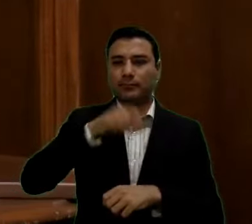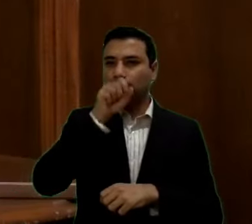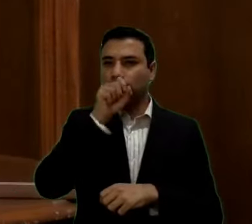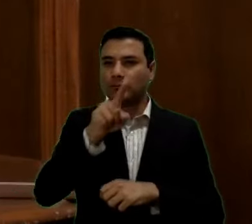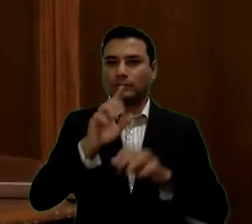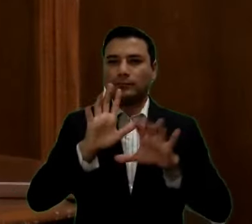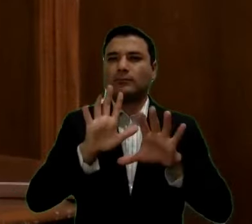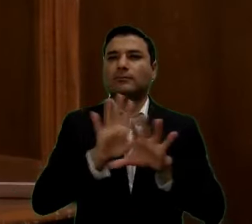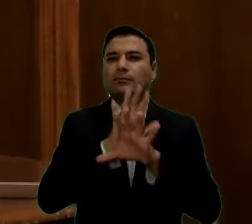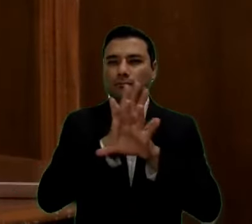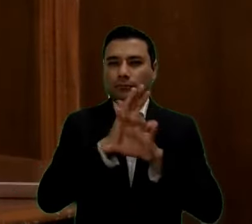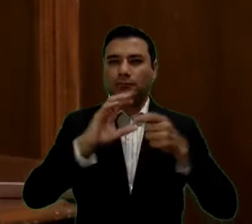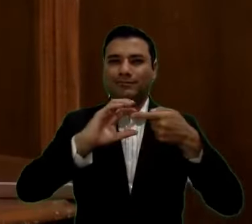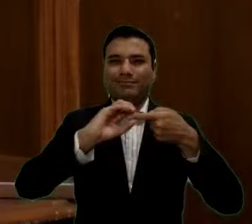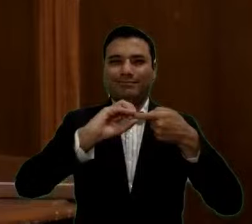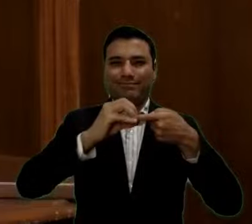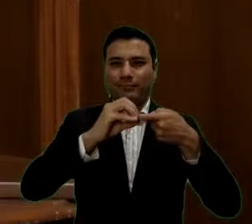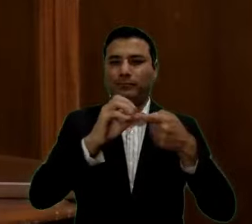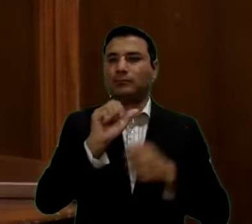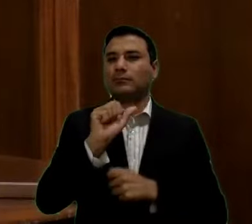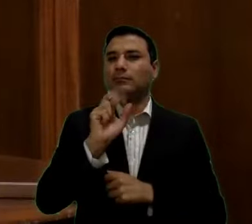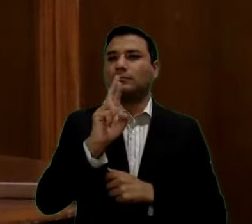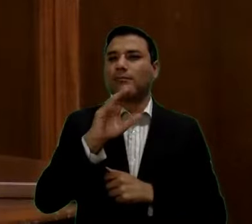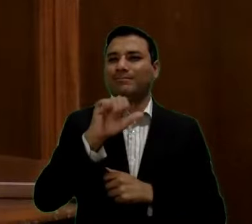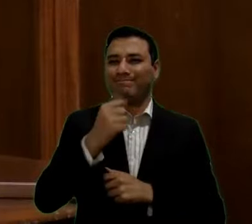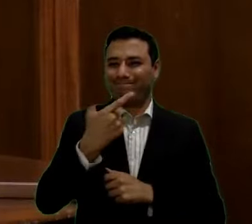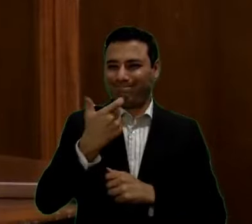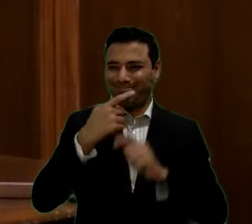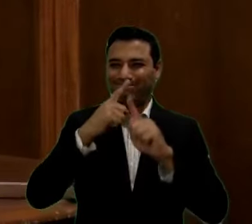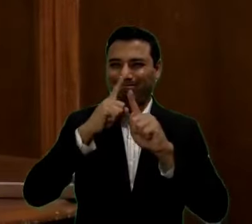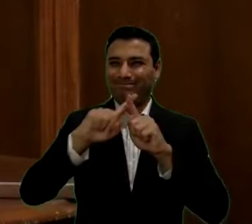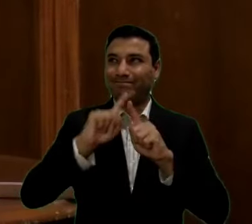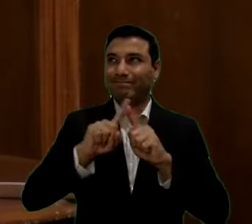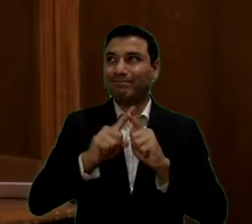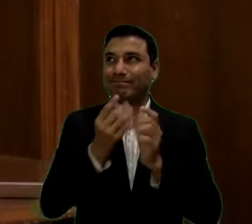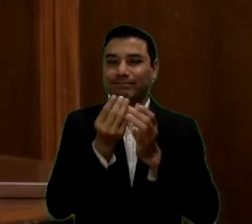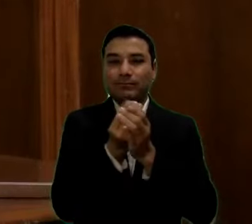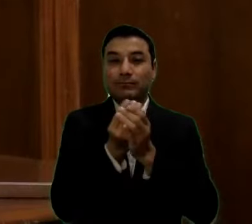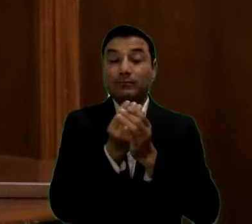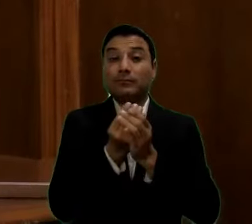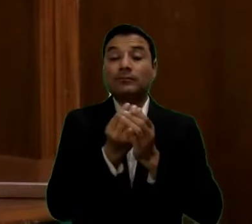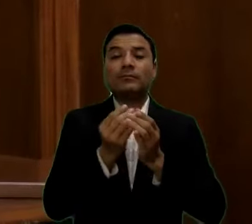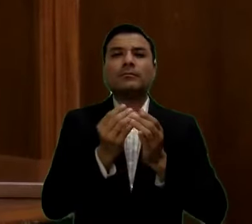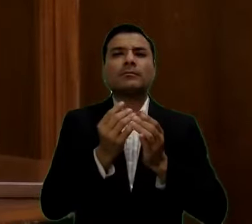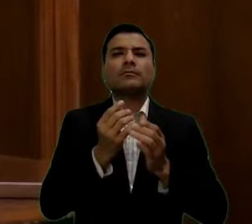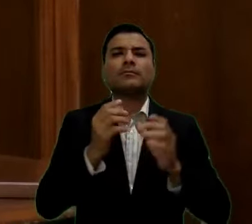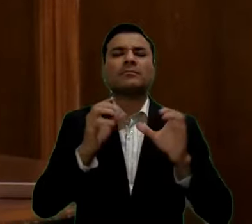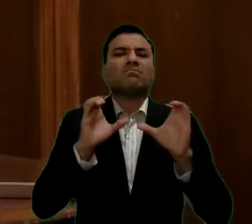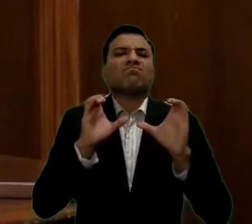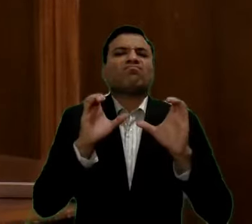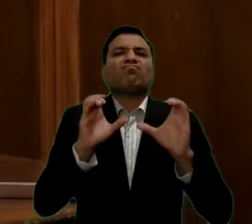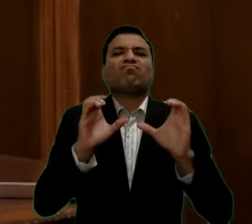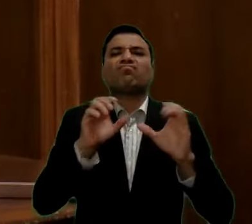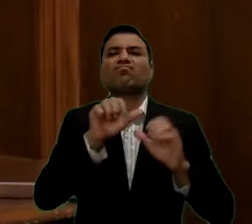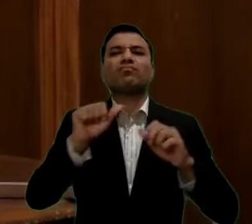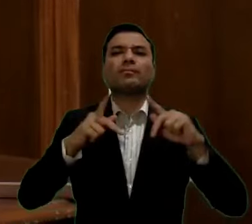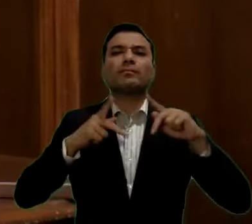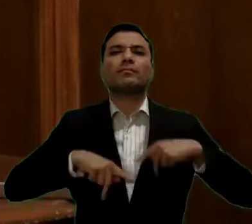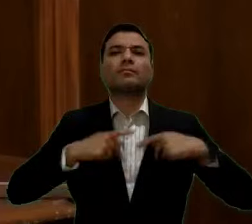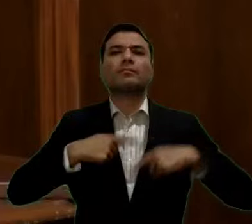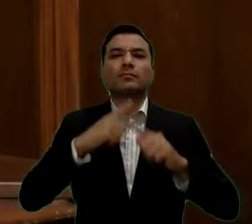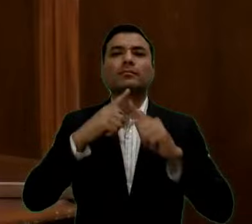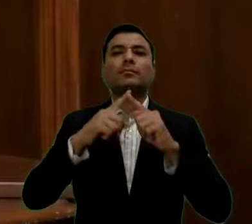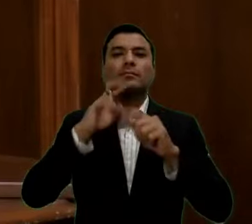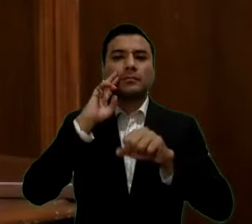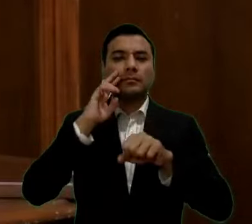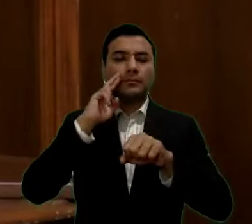Canje de Armas. Es cierto que la seguridad pública es una función a cargo del Estado, pero también lo